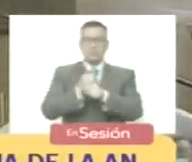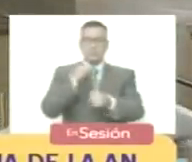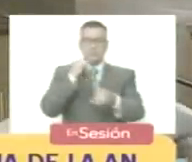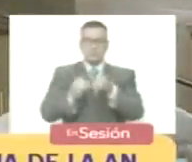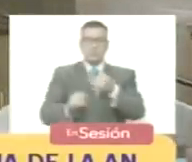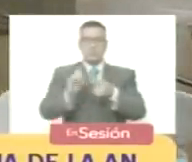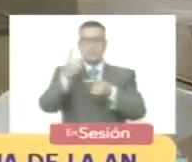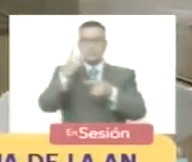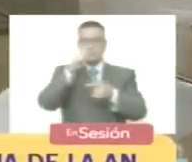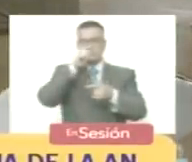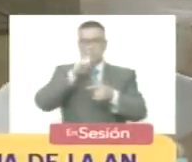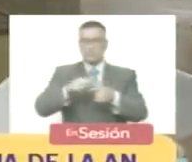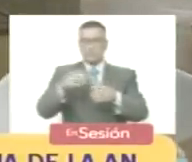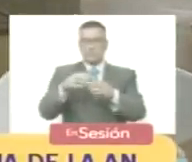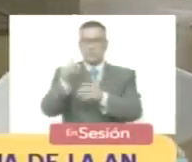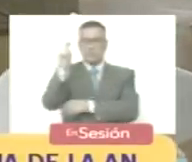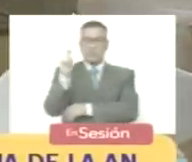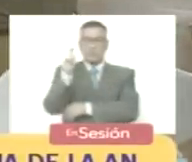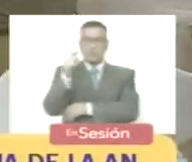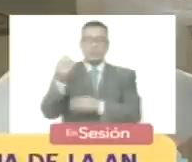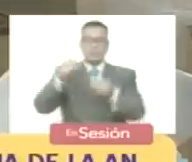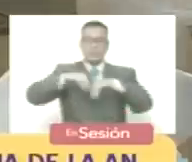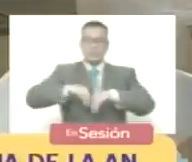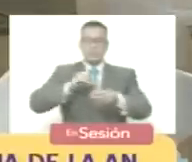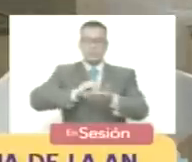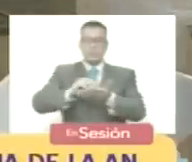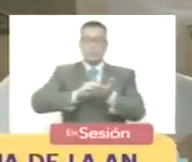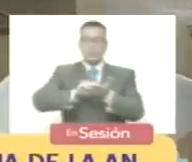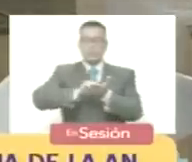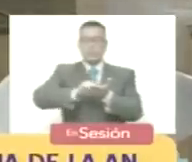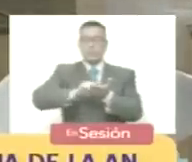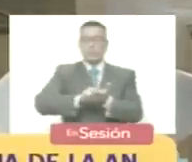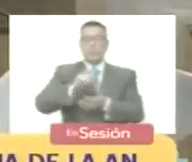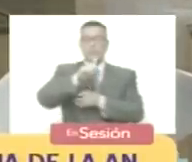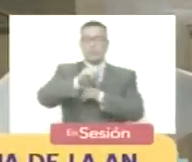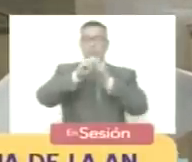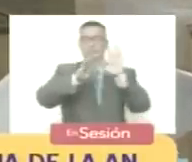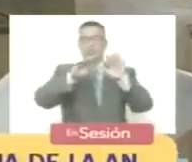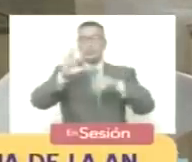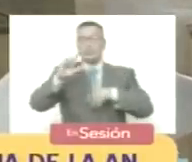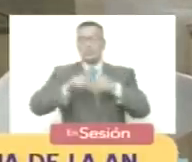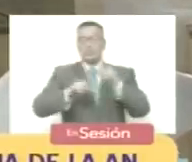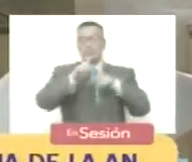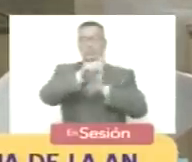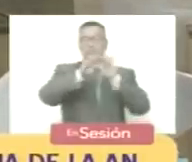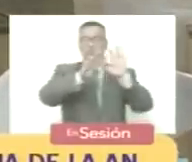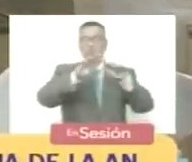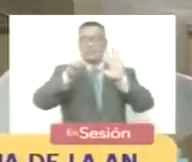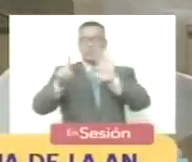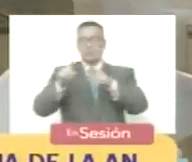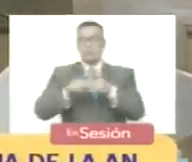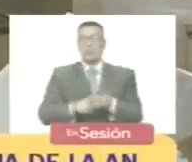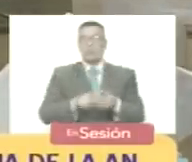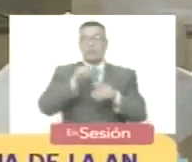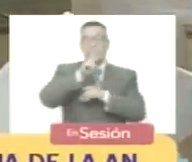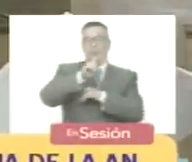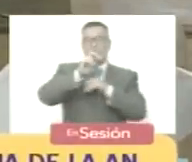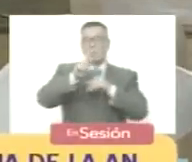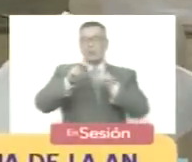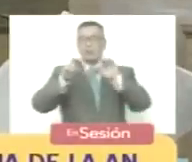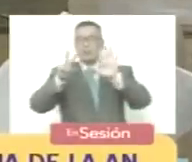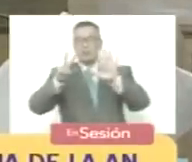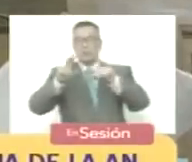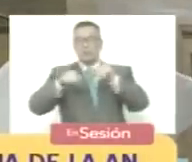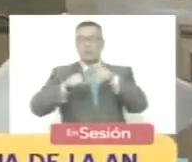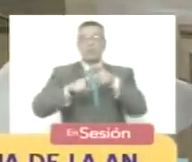del primer periodo de sesiones de acuerdo a lo establecido en los artículos 195, 196,